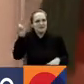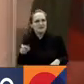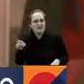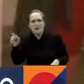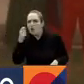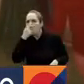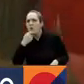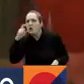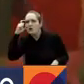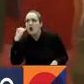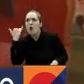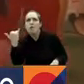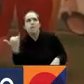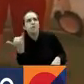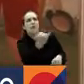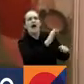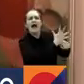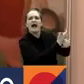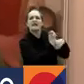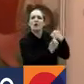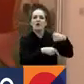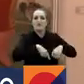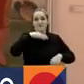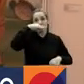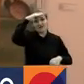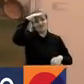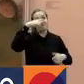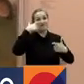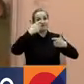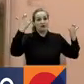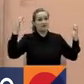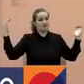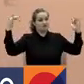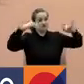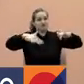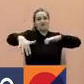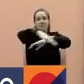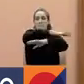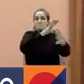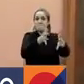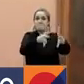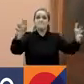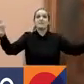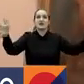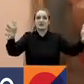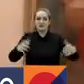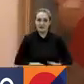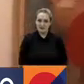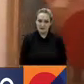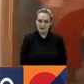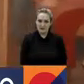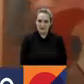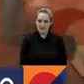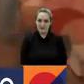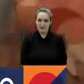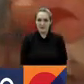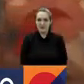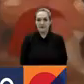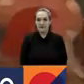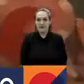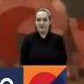pueden encontrar aquí en la ciudad de Medellín, que se convierte en el museo al aire libre más grande de Fernando Botero.